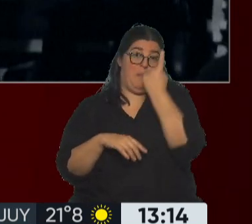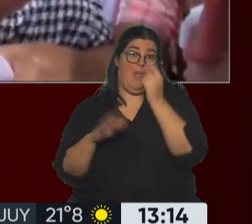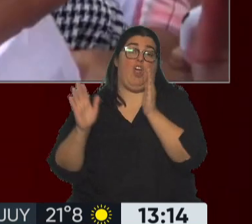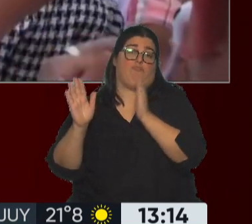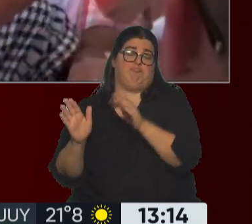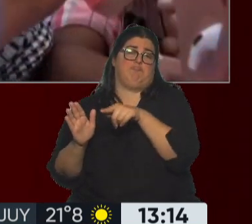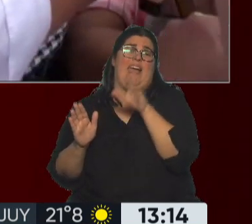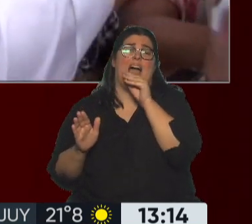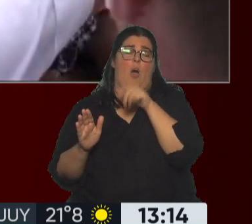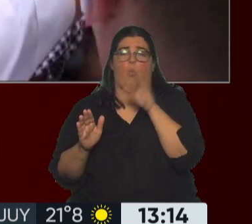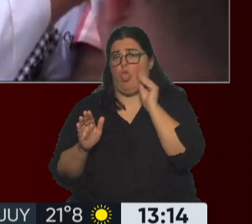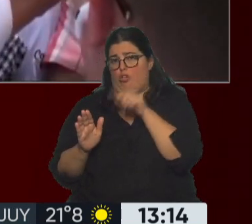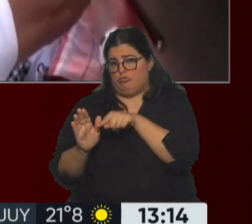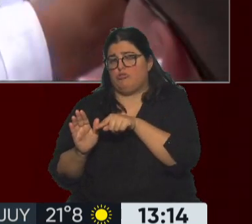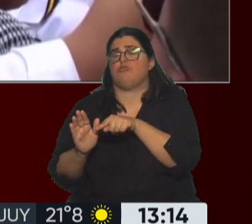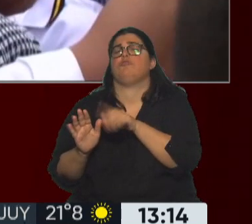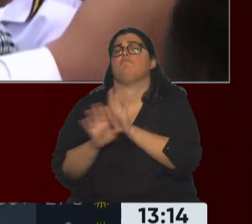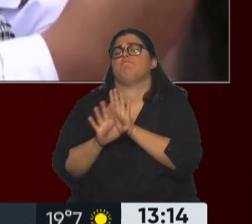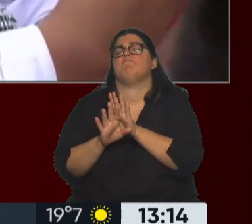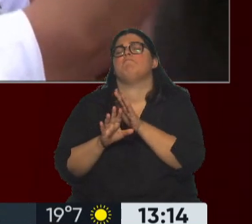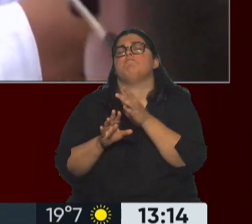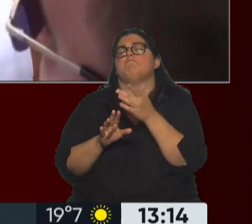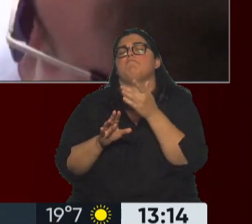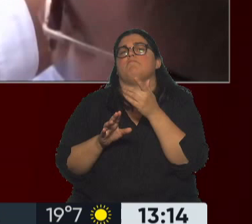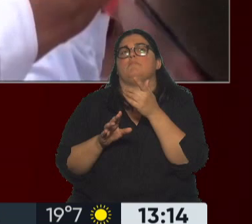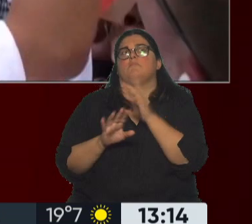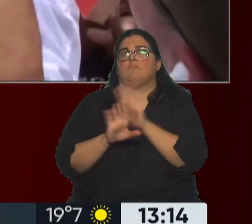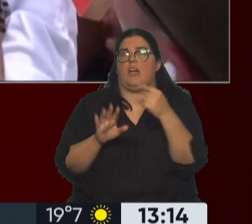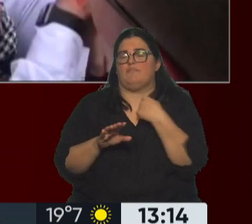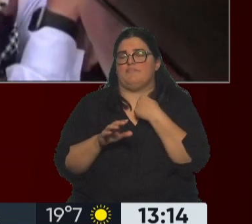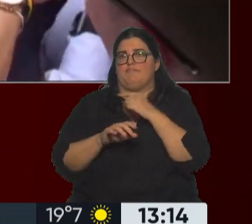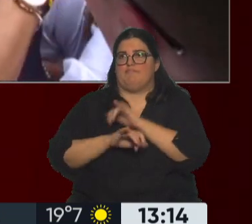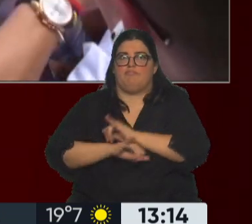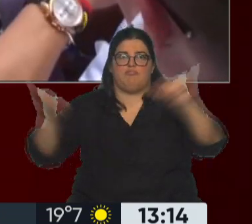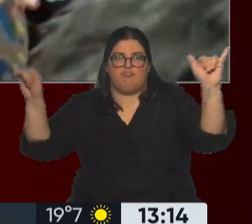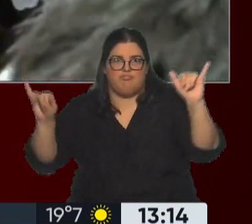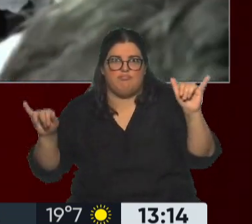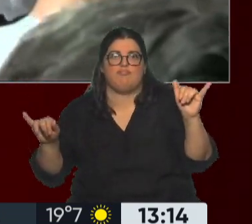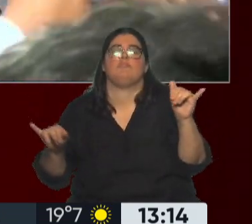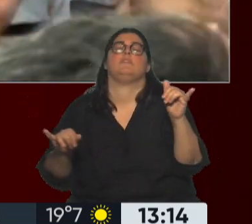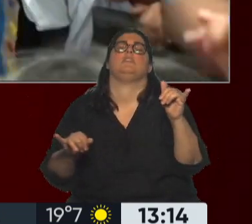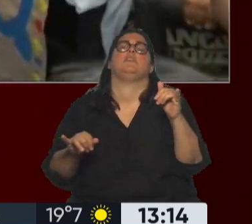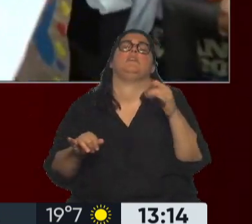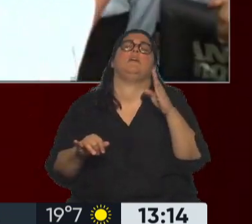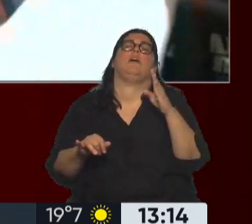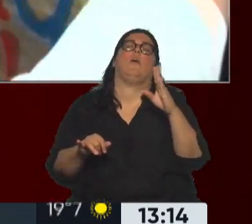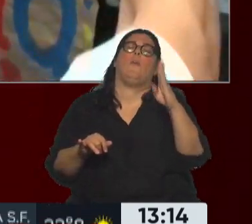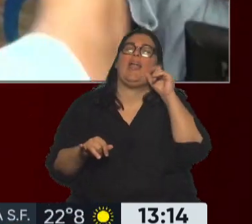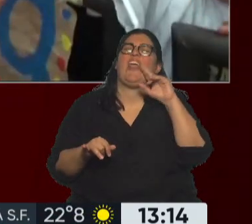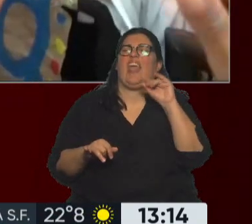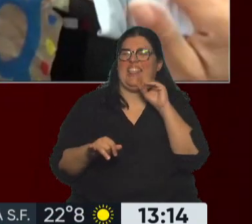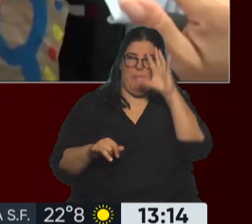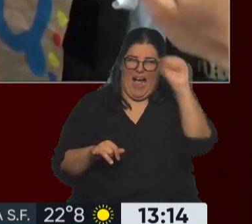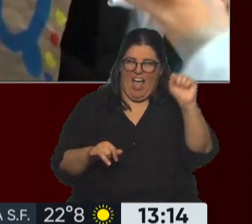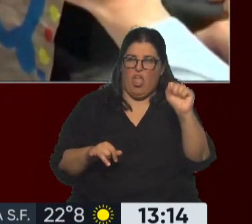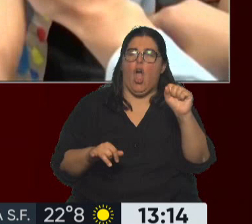esta suerte de fuga y filtración de audios y declaraciones. Benedetti luego salió a decir que no estaba en sus cabales cuando